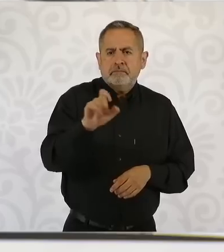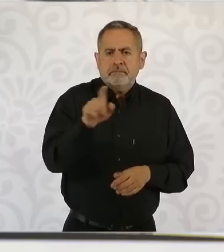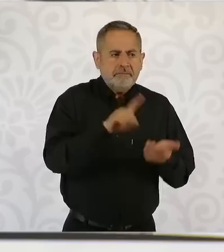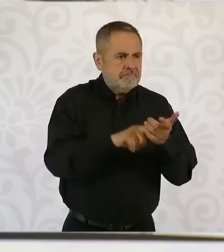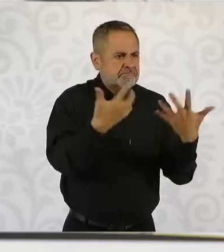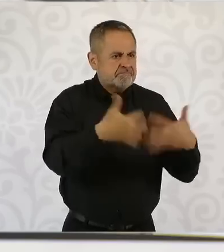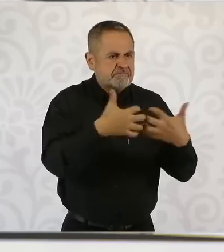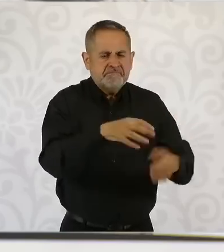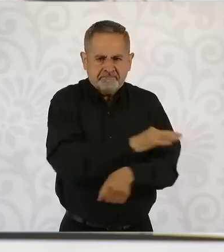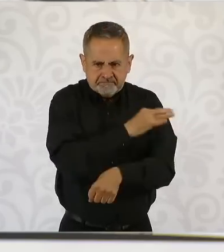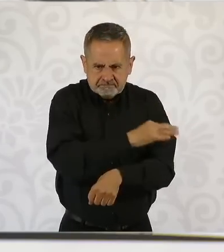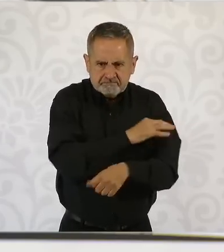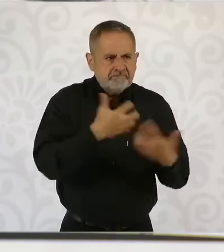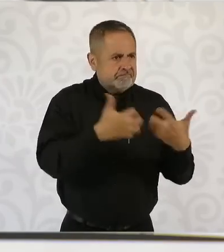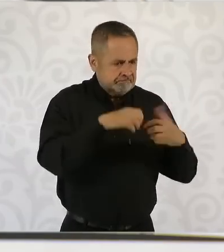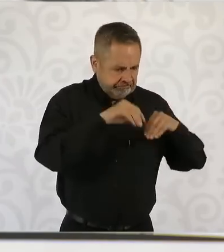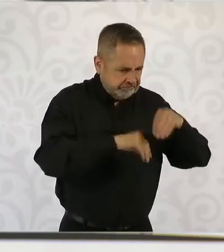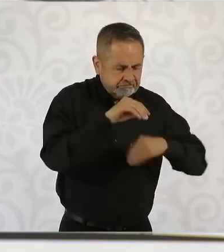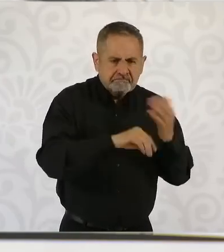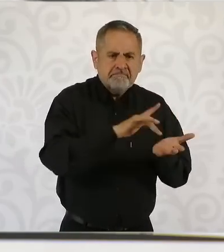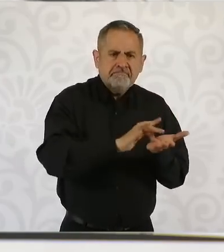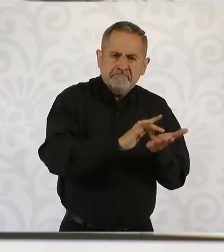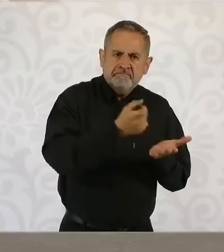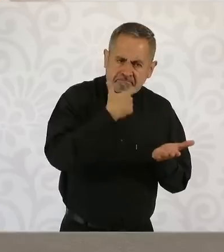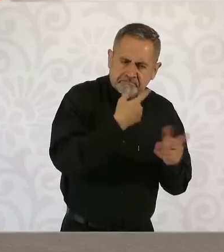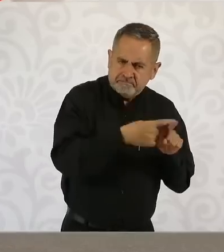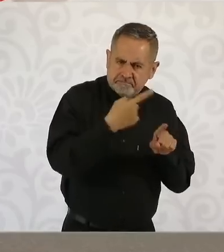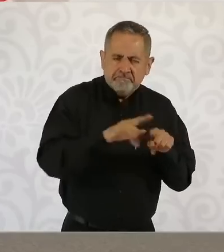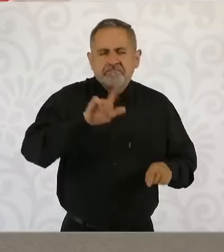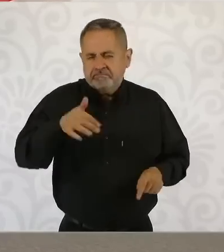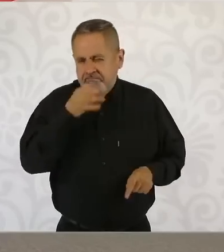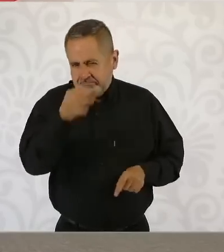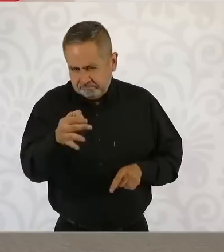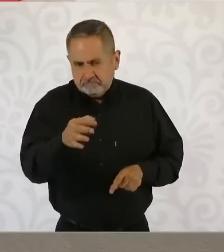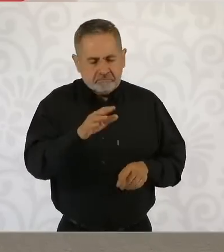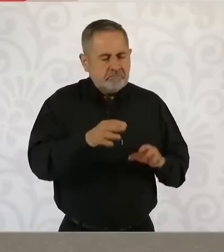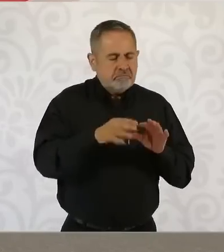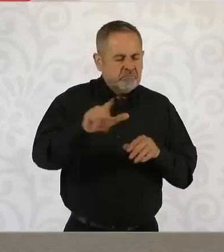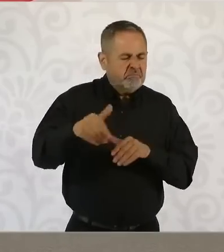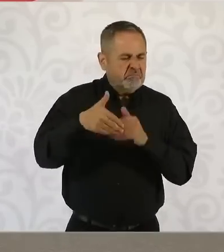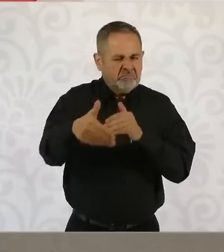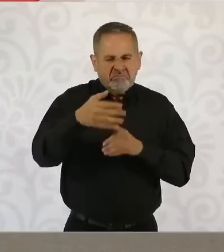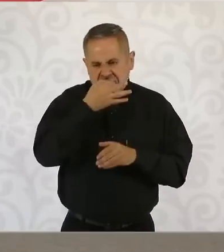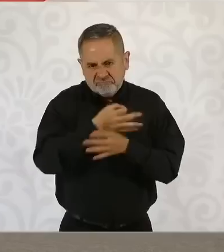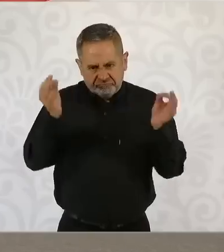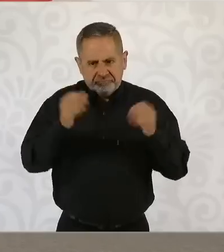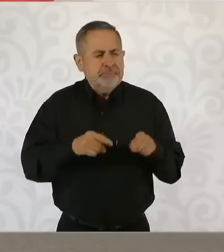y medicamentos. Estamos trabajando en ello y ya muy pronto lo vamos a presentar, y algunos otros temas